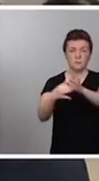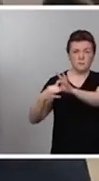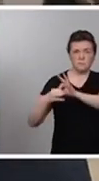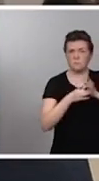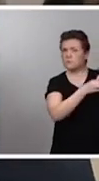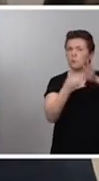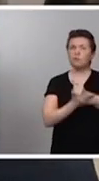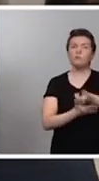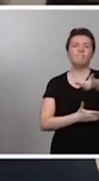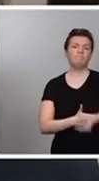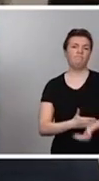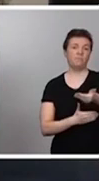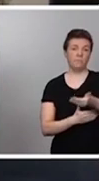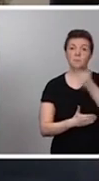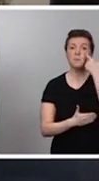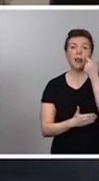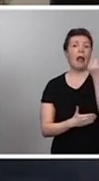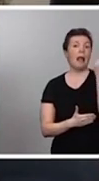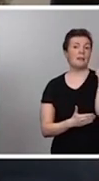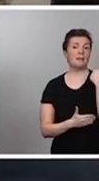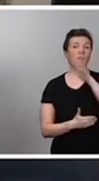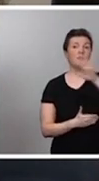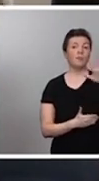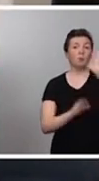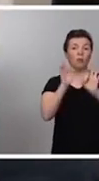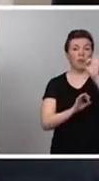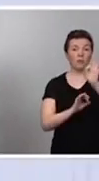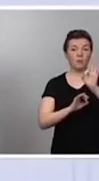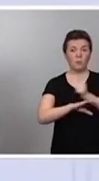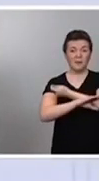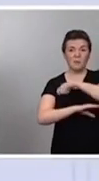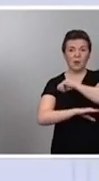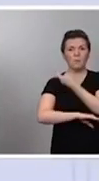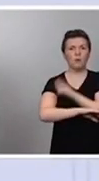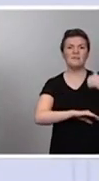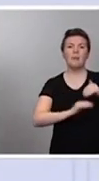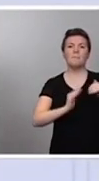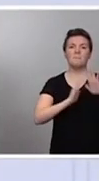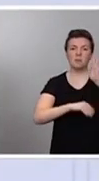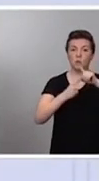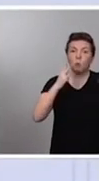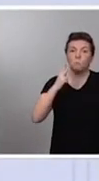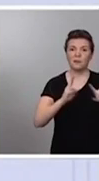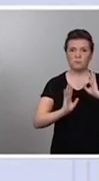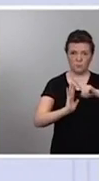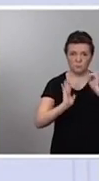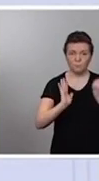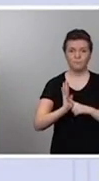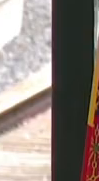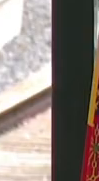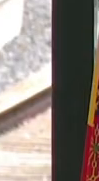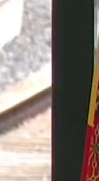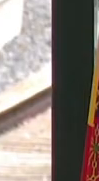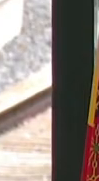cual, de libro me encontraría tres delitos en concurso que serían en grado máximo, con lo cual nos estaríamos enfrentando a una pena